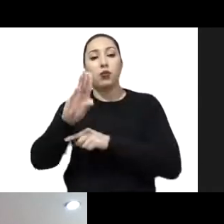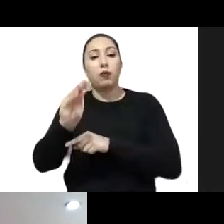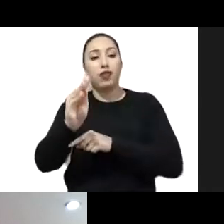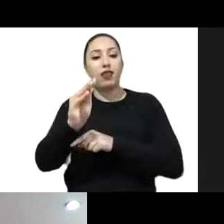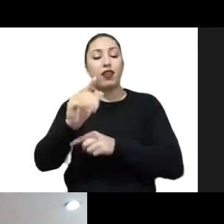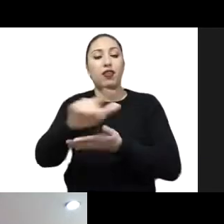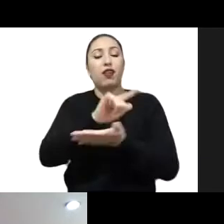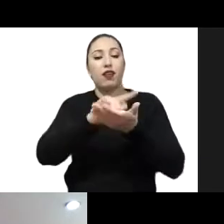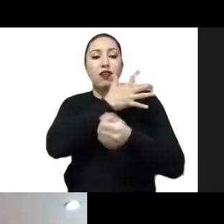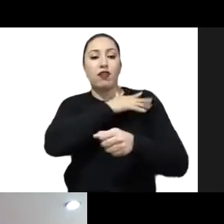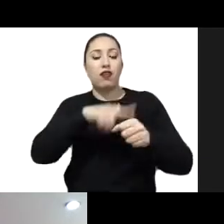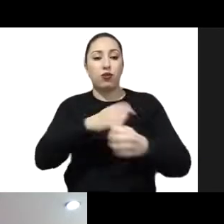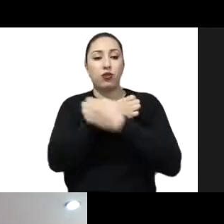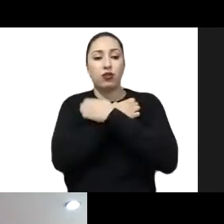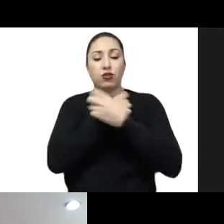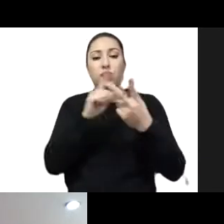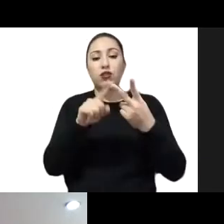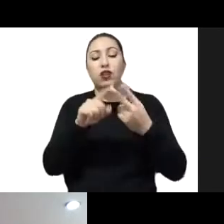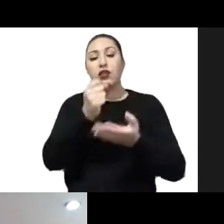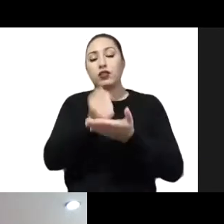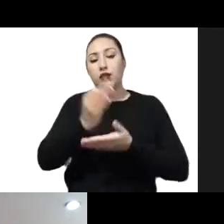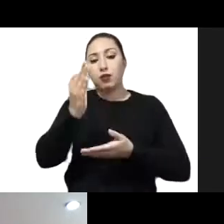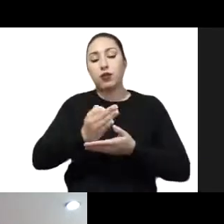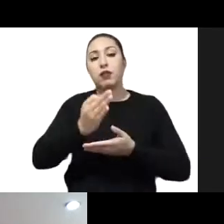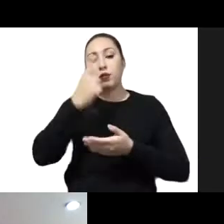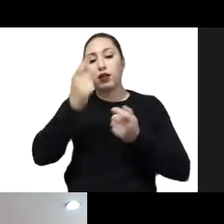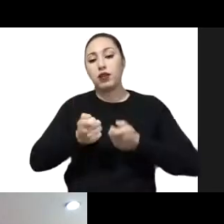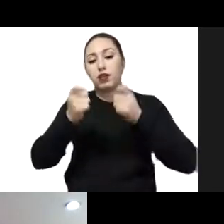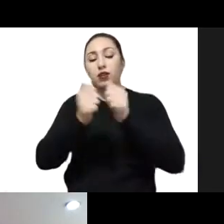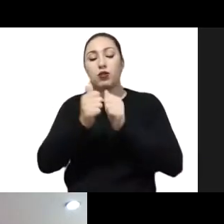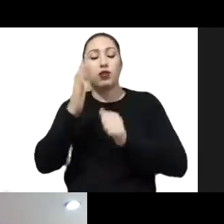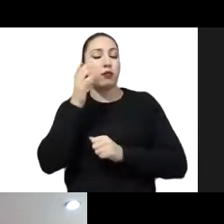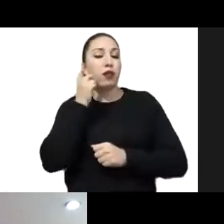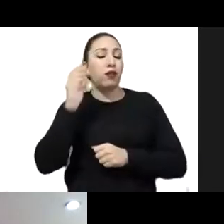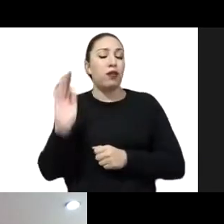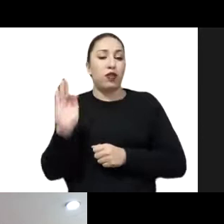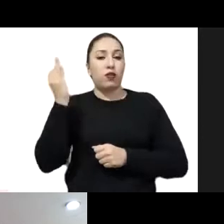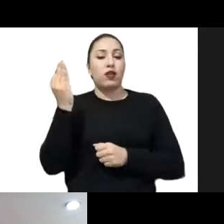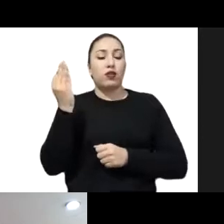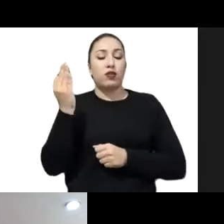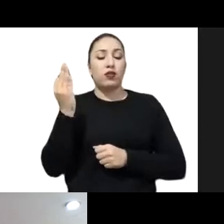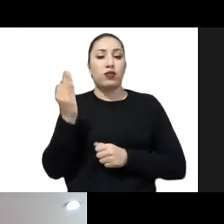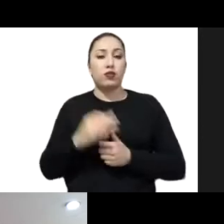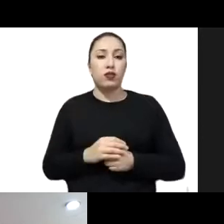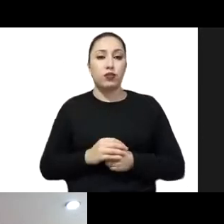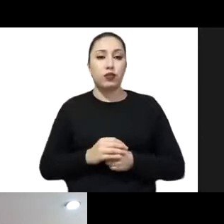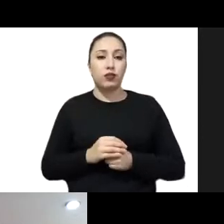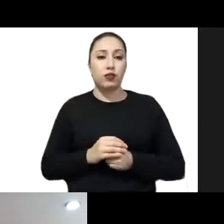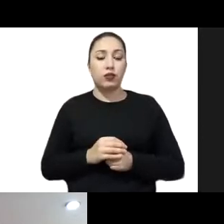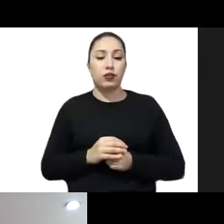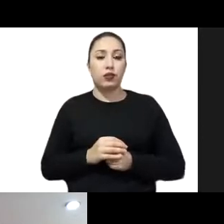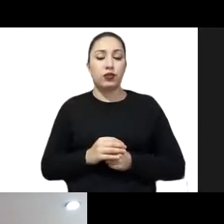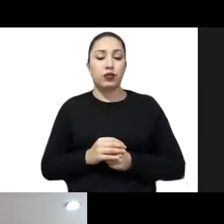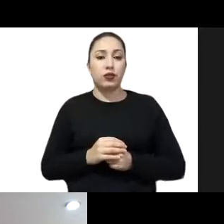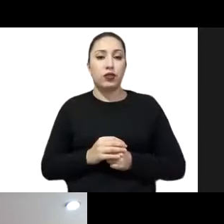de Educación. Segundo, se aprueba la remisión a la Cámara de Diputados del Honorable Congreso de la Unión en